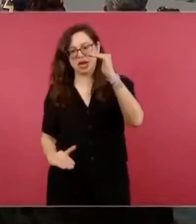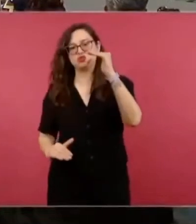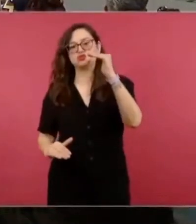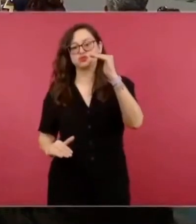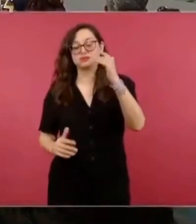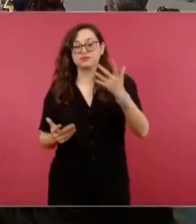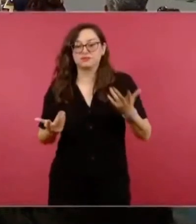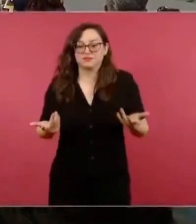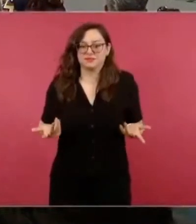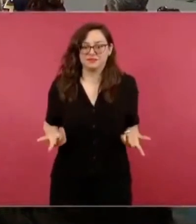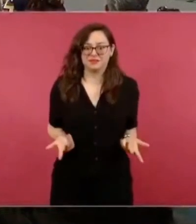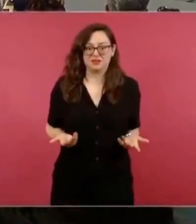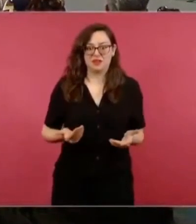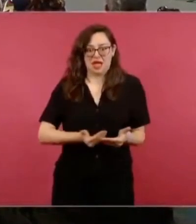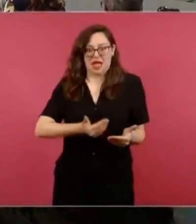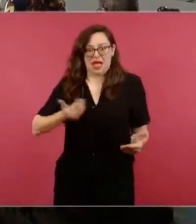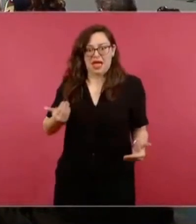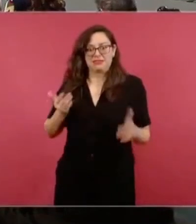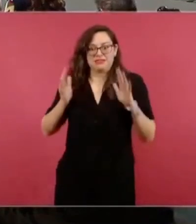pero